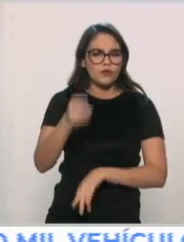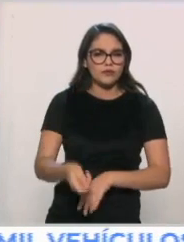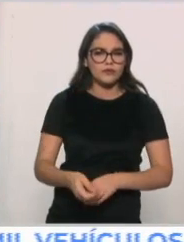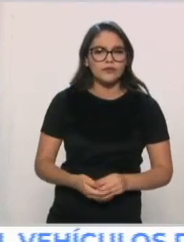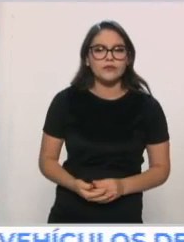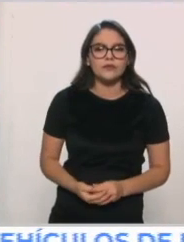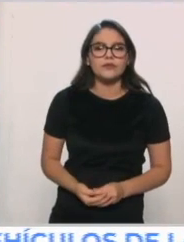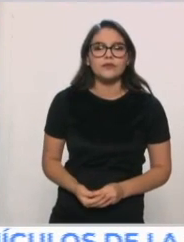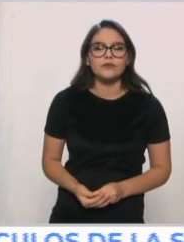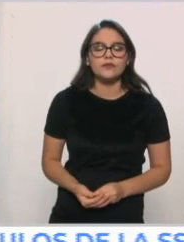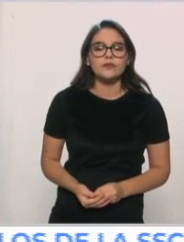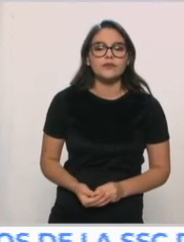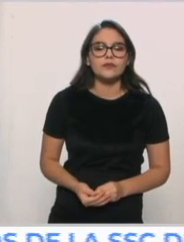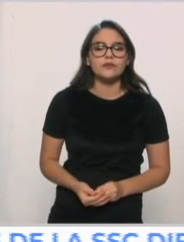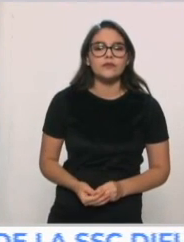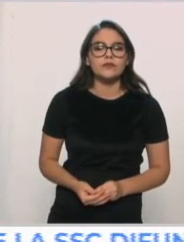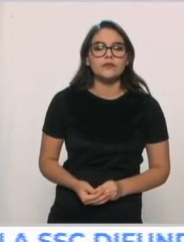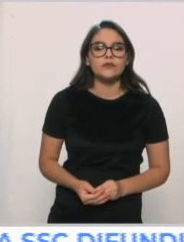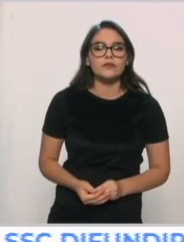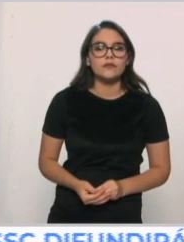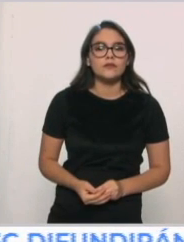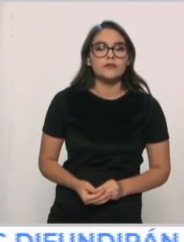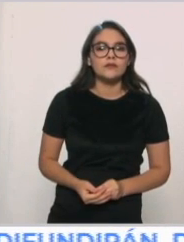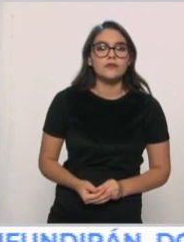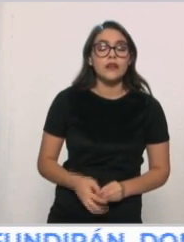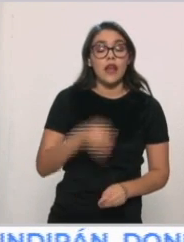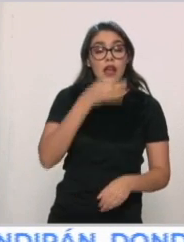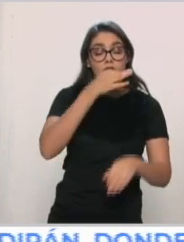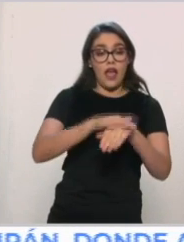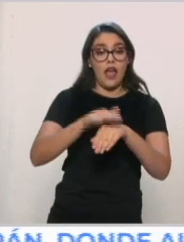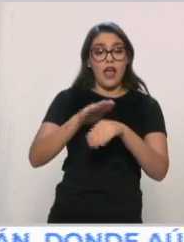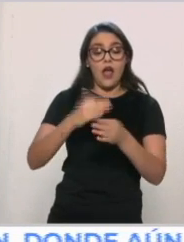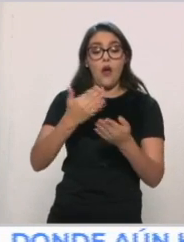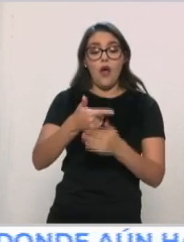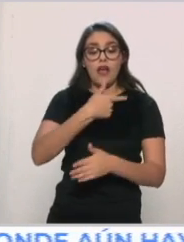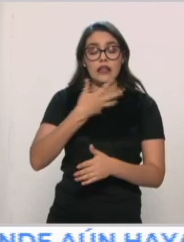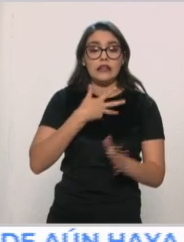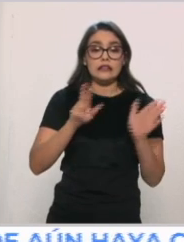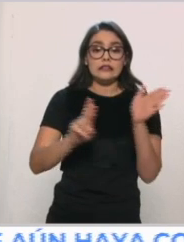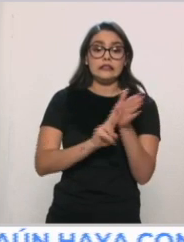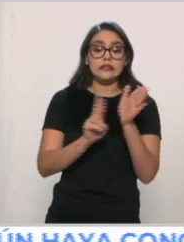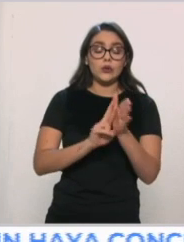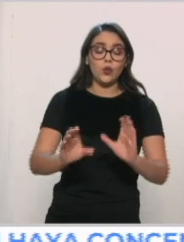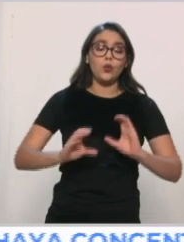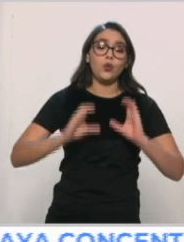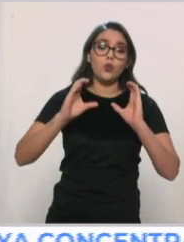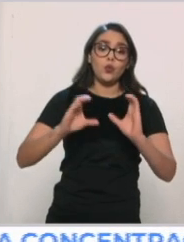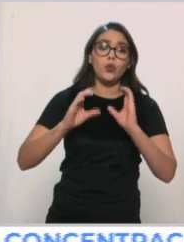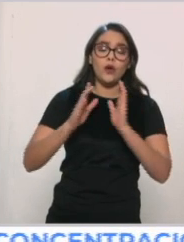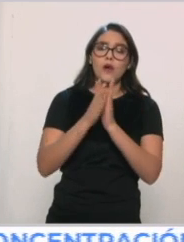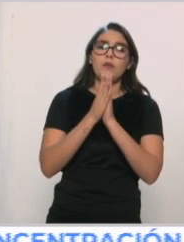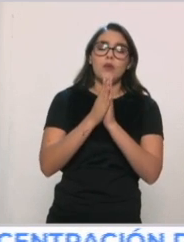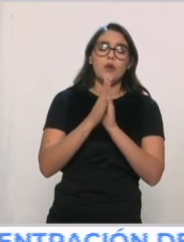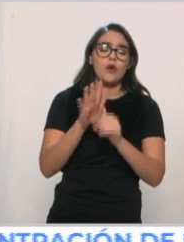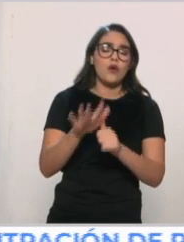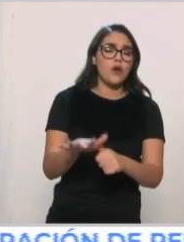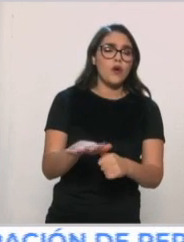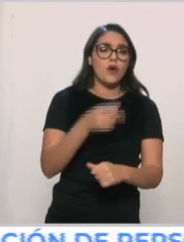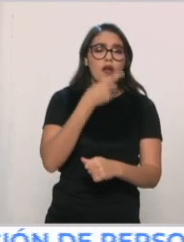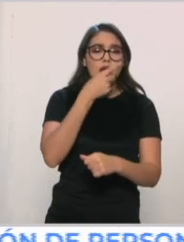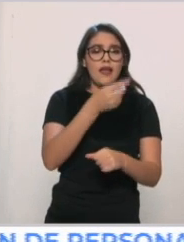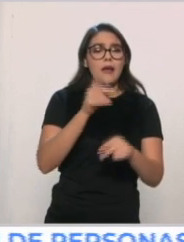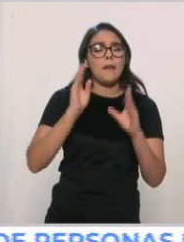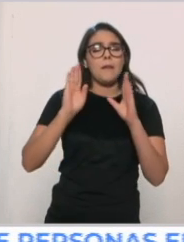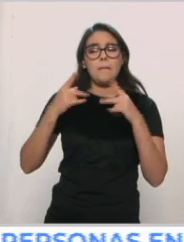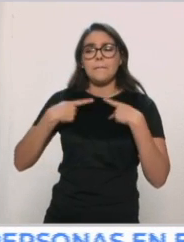La Ciudadana informa. Estamos en alerta sanitaria, por lo que se invita a la ciudadanía a retirarse de las calles y mantenerse dentro de